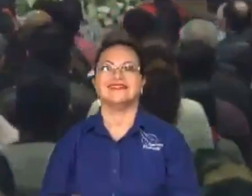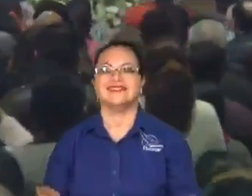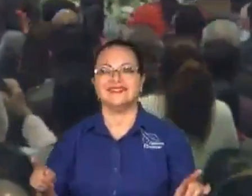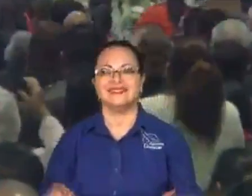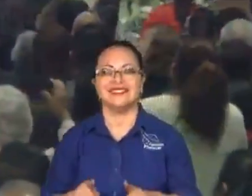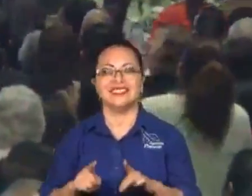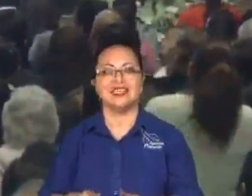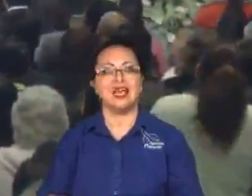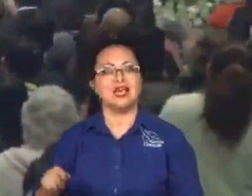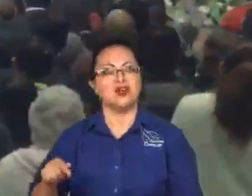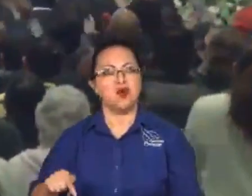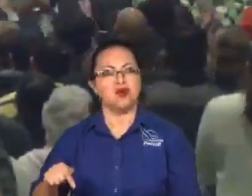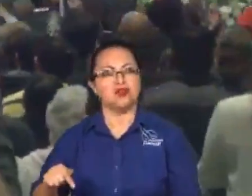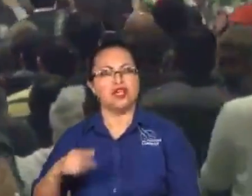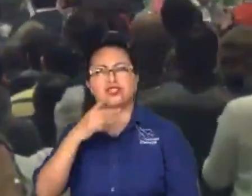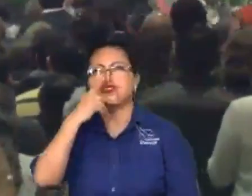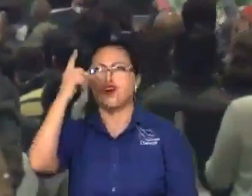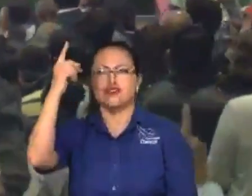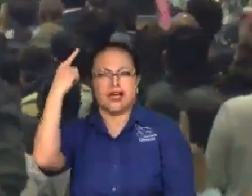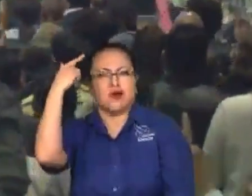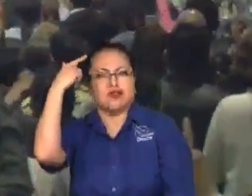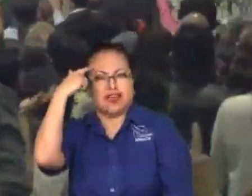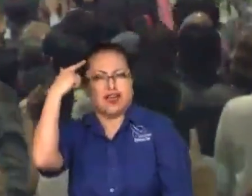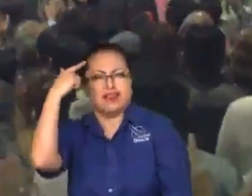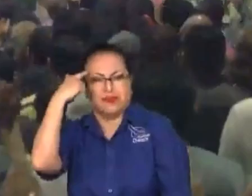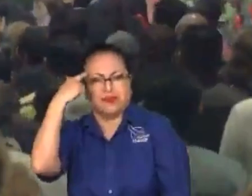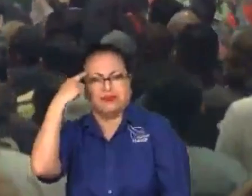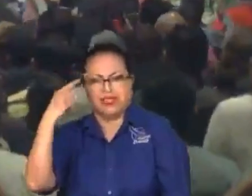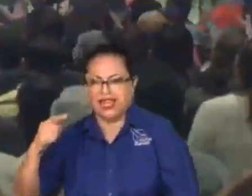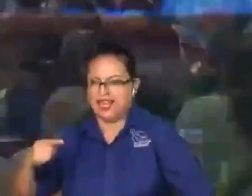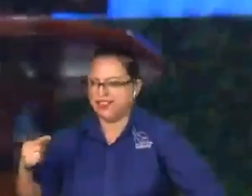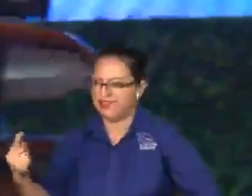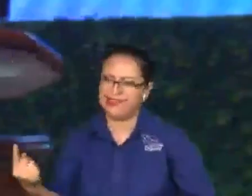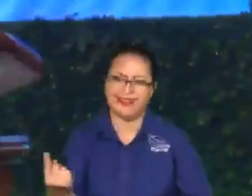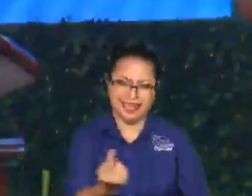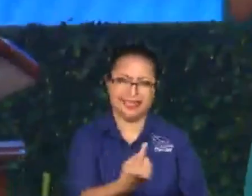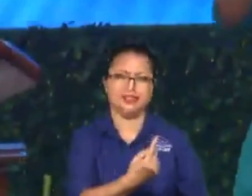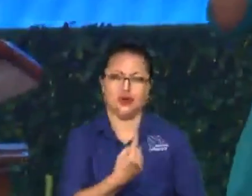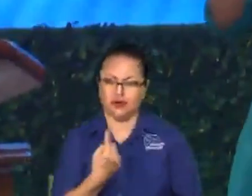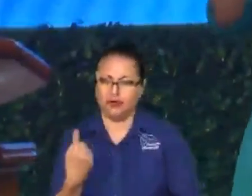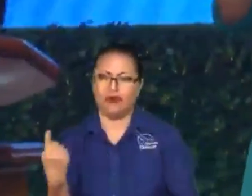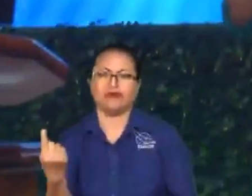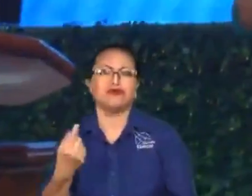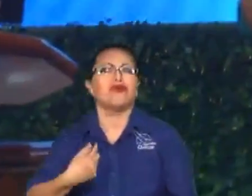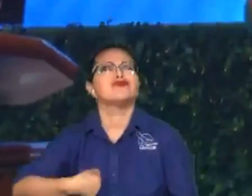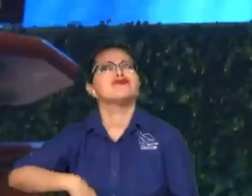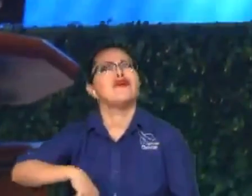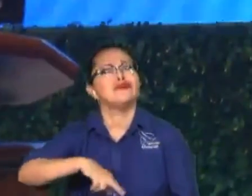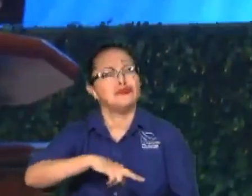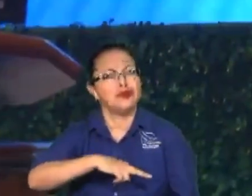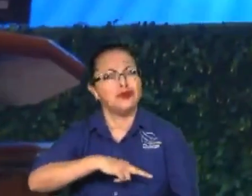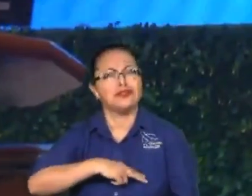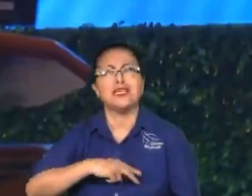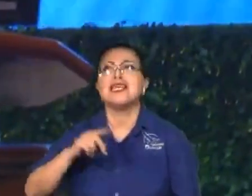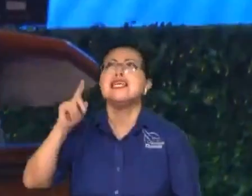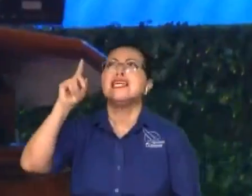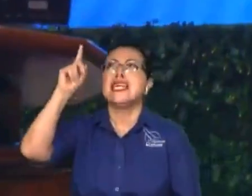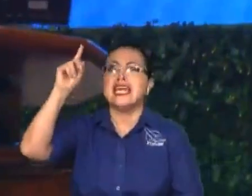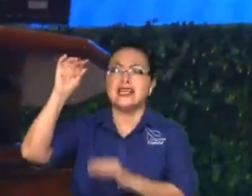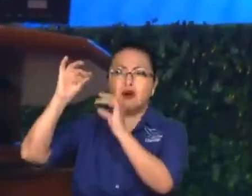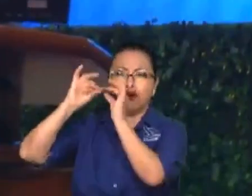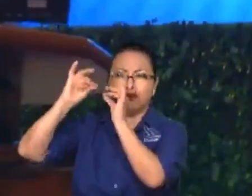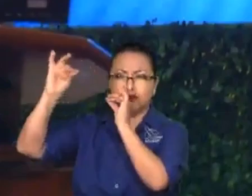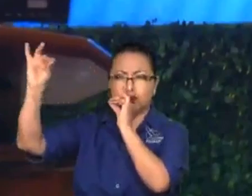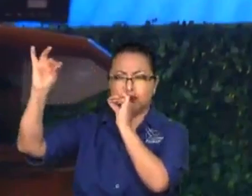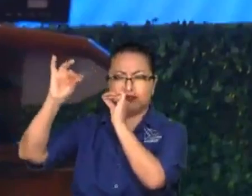Señor. Dios se ha acordado de los olvidados